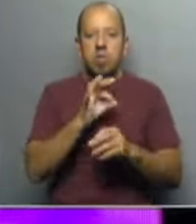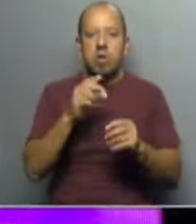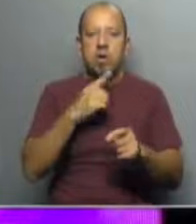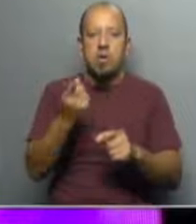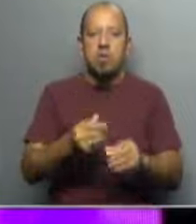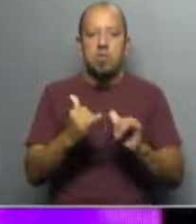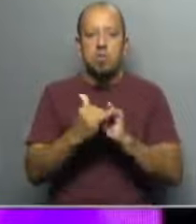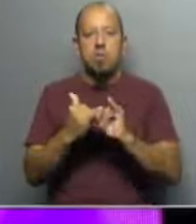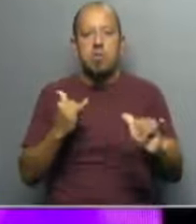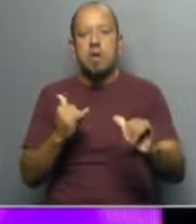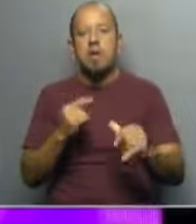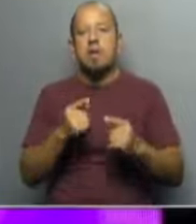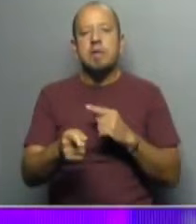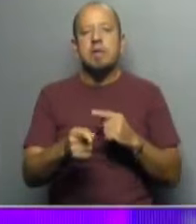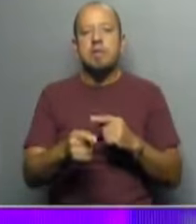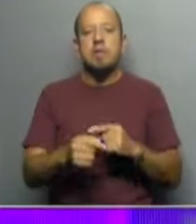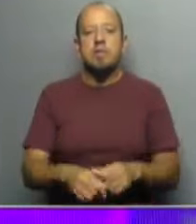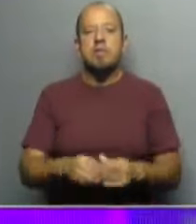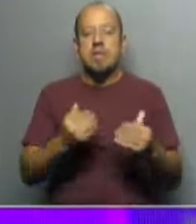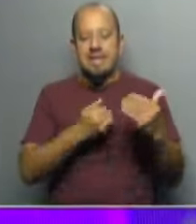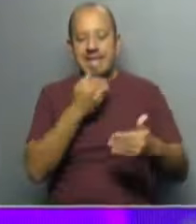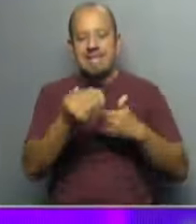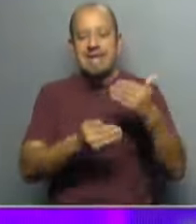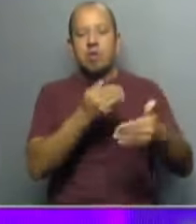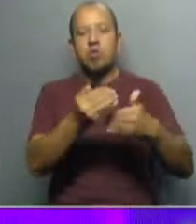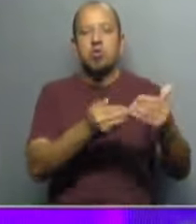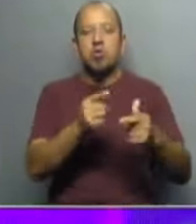si ustedes me permiten. Por supuesto, claro.